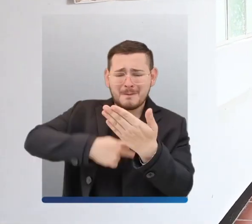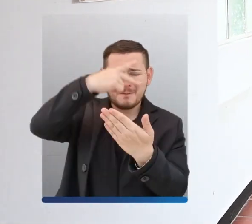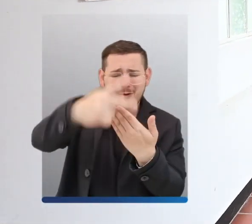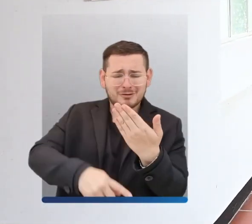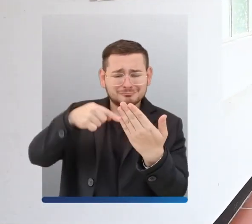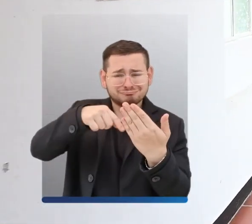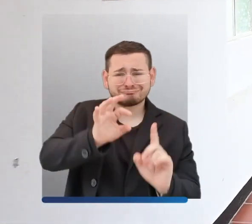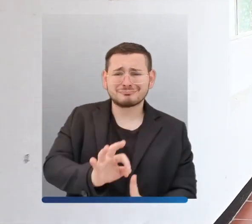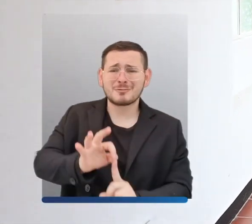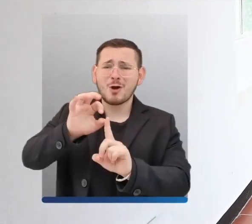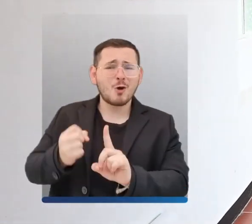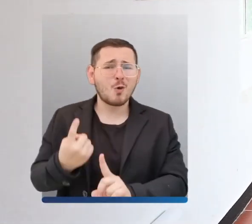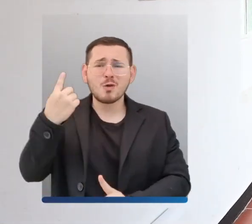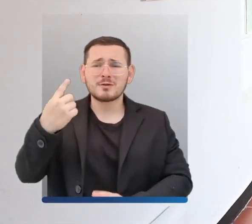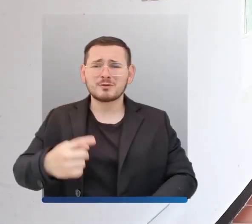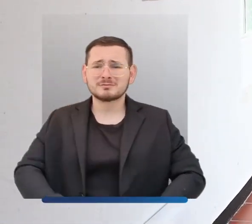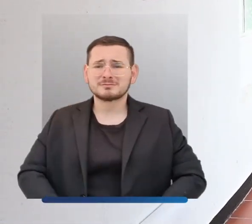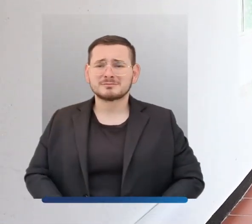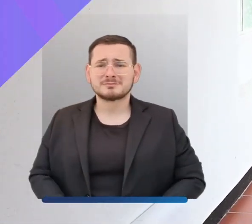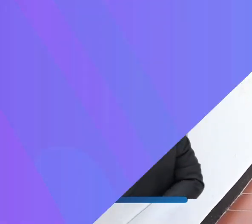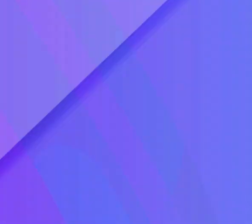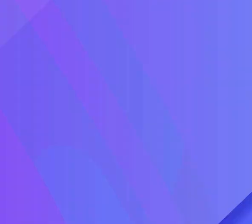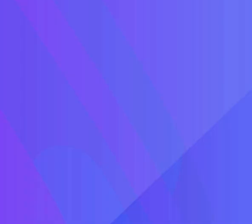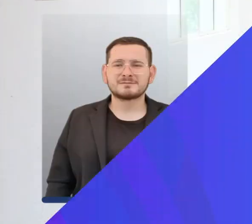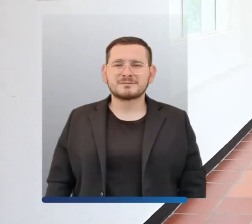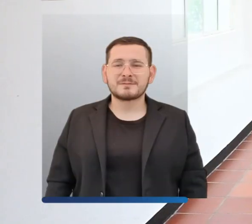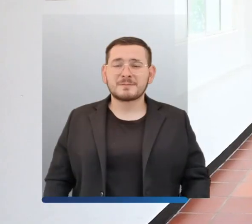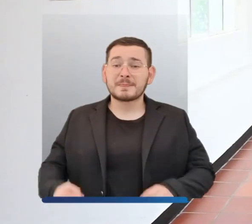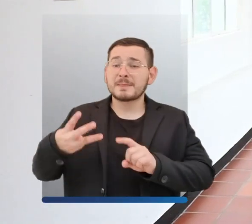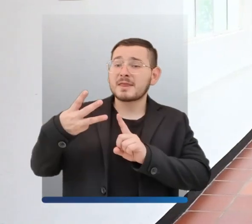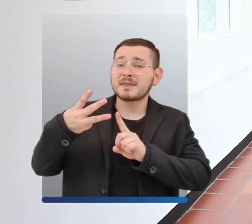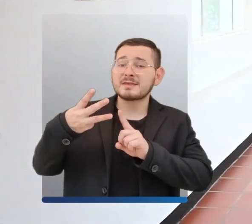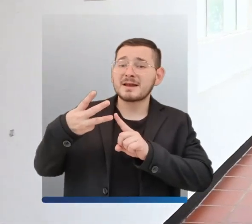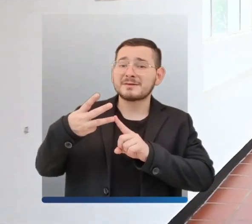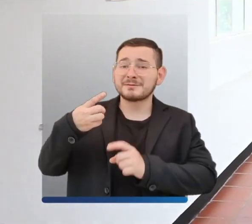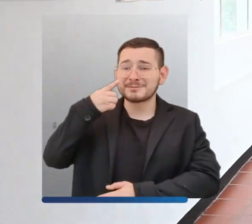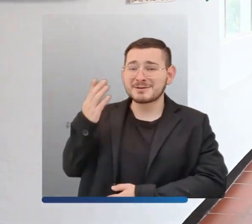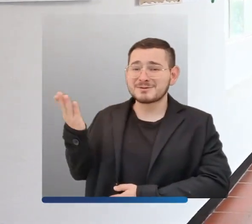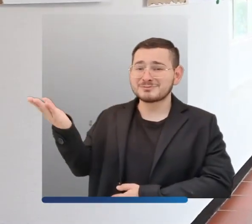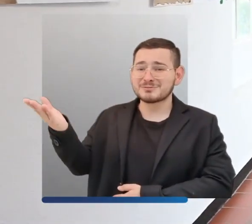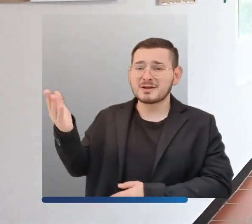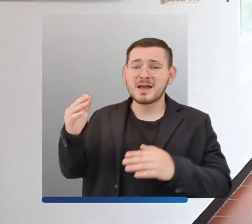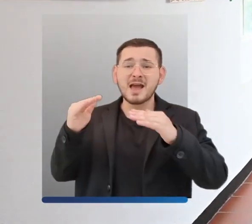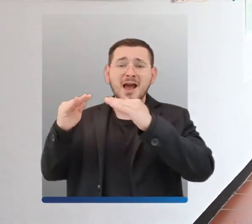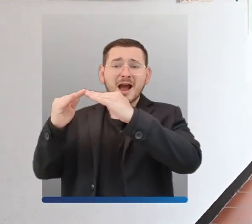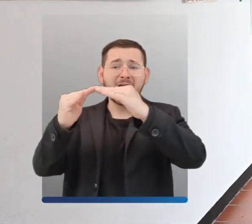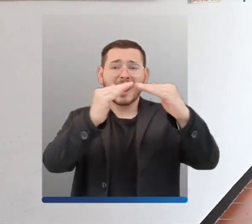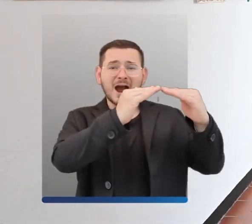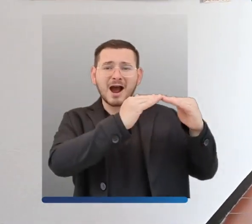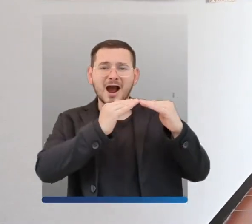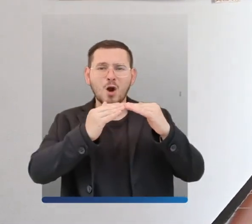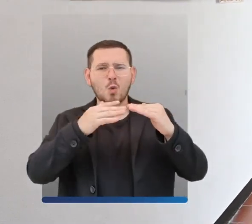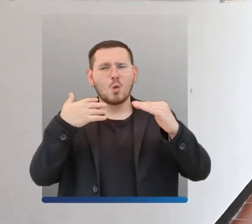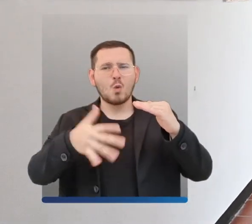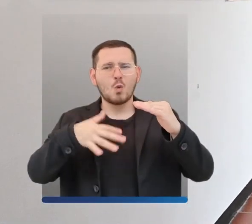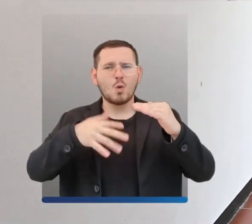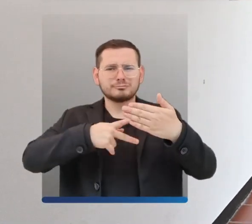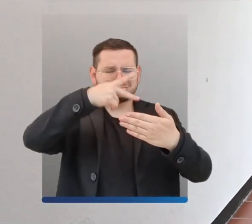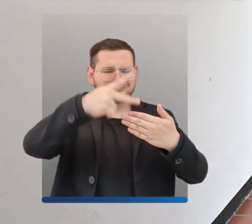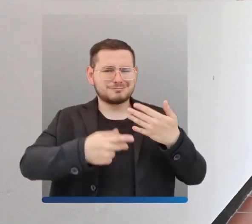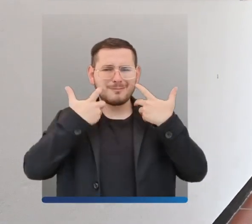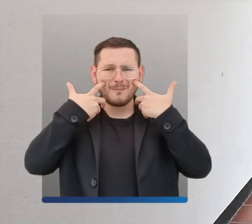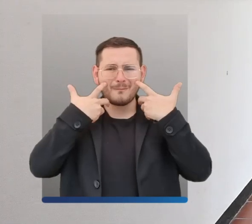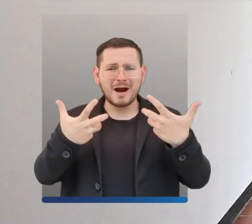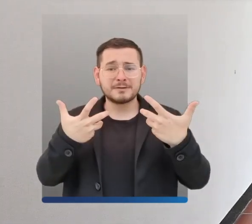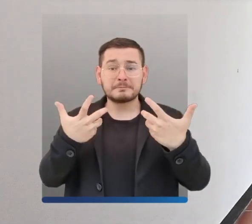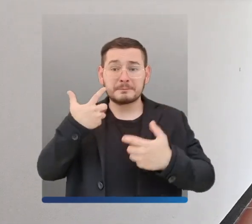esas características en el departamento de Boyacá. Y tercero, así son las casas de techos de vida,